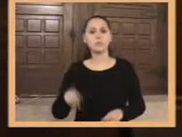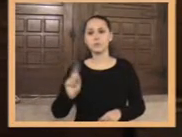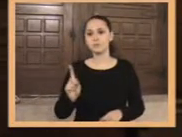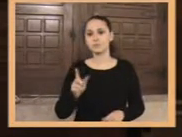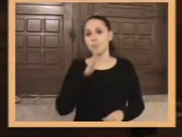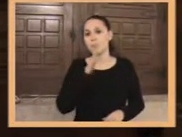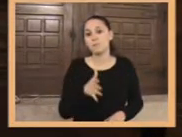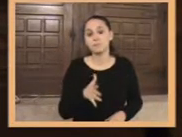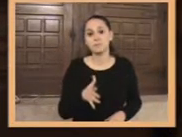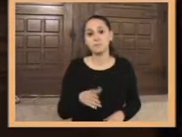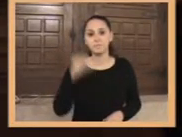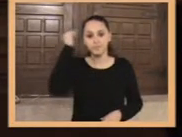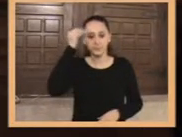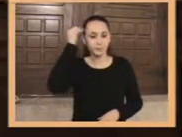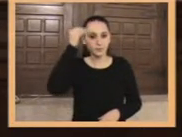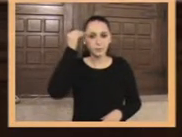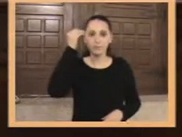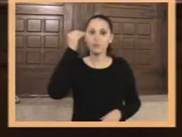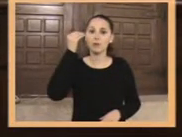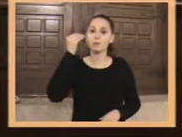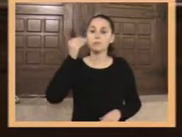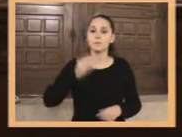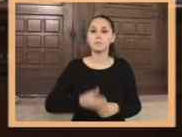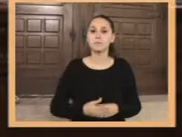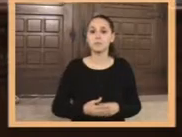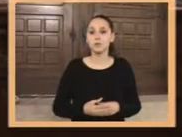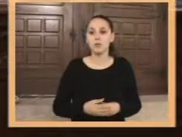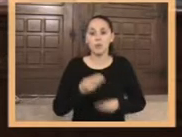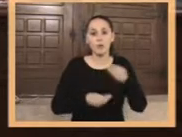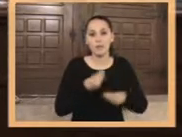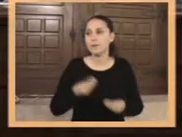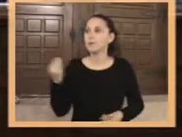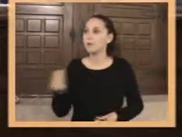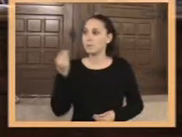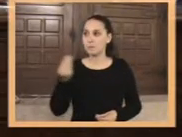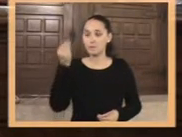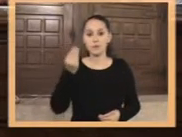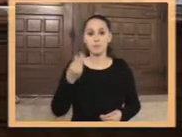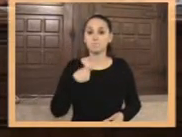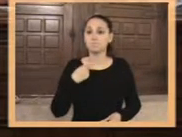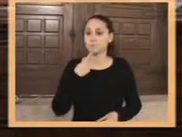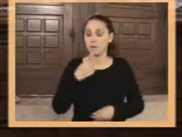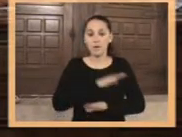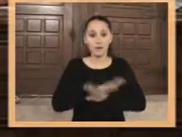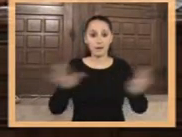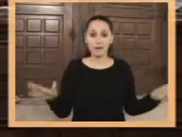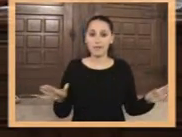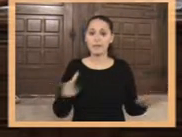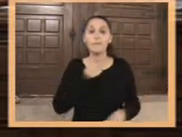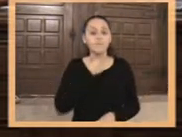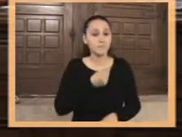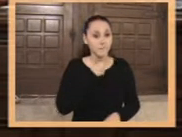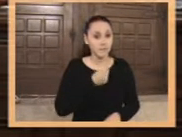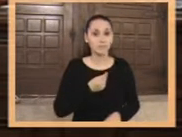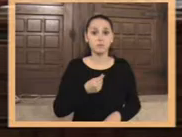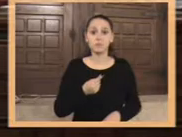que la tarea con las herramientas que tenemos se está haciendo de la mejor manera posible. Así que, por mi parte, nada más. Yo me gustaría que se